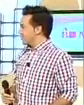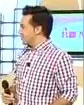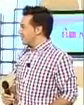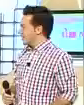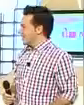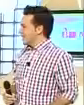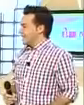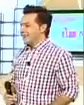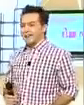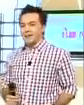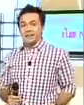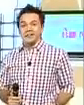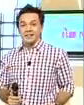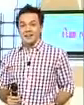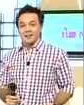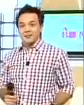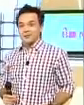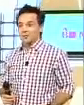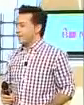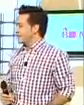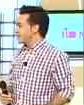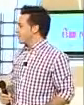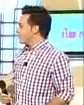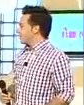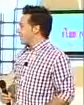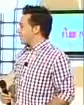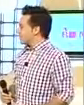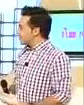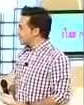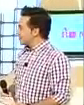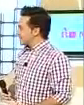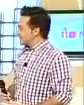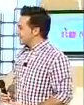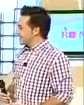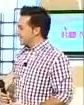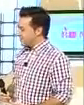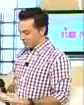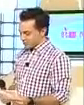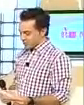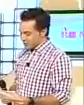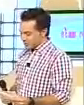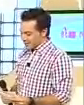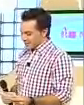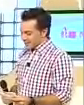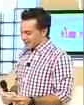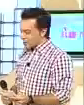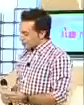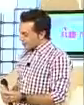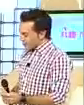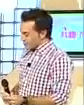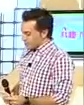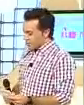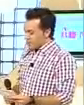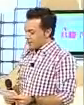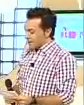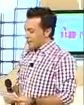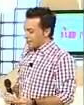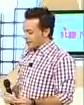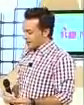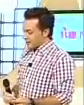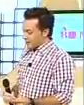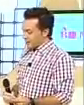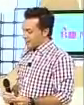los Sordos y van a estar pues durante todo el programa dos intérpretes que están ahí con nosotros. Está traduciendo ahora mismo